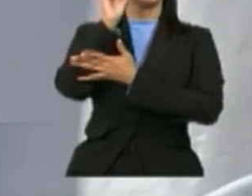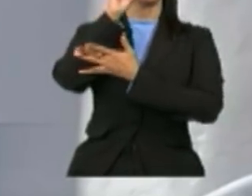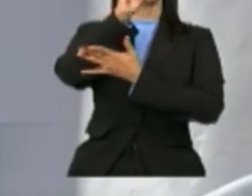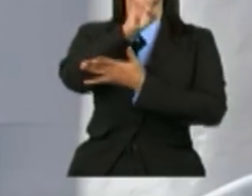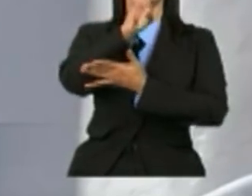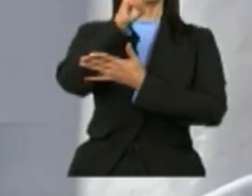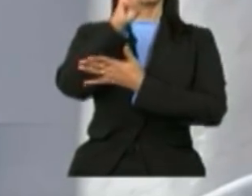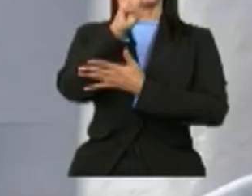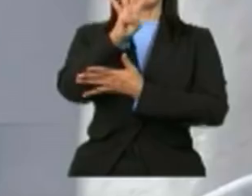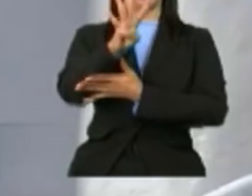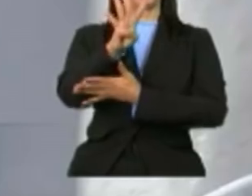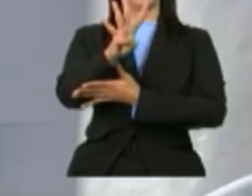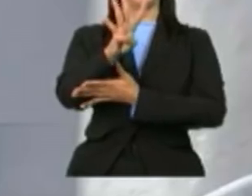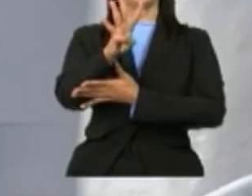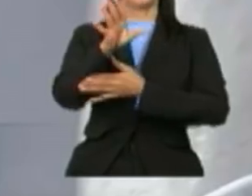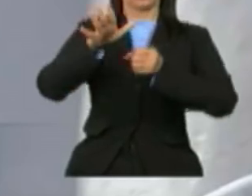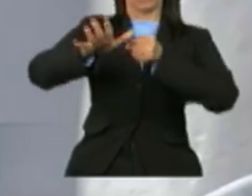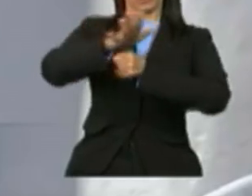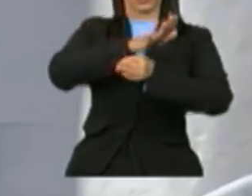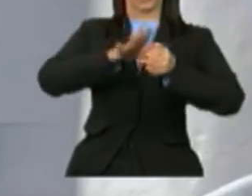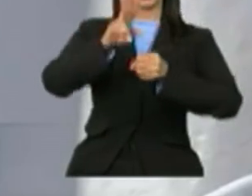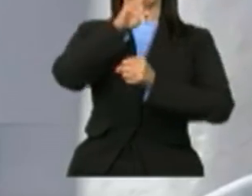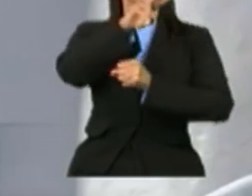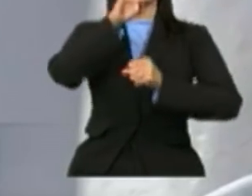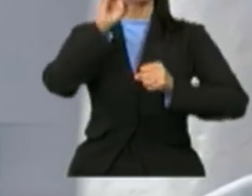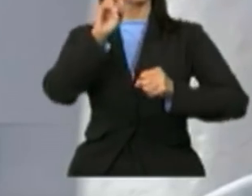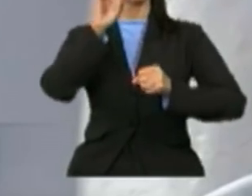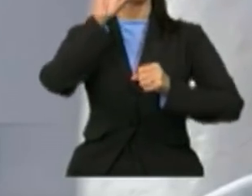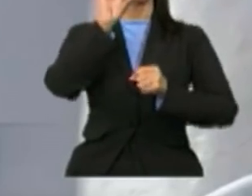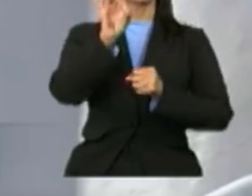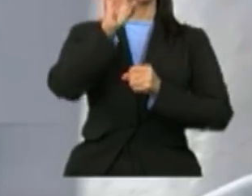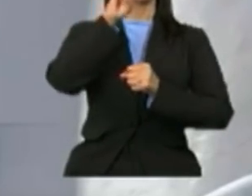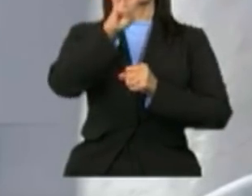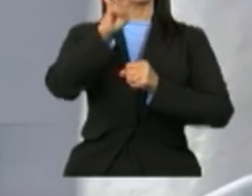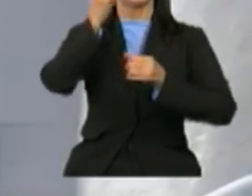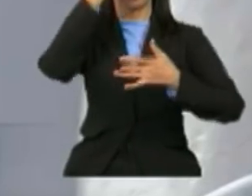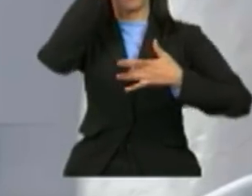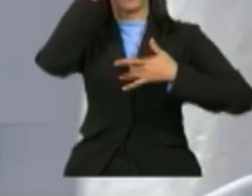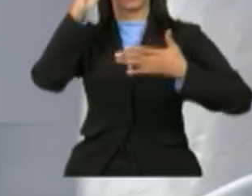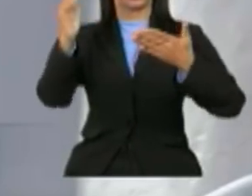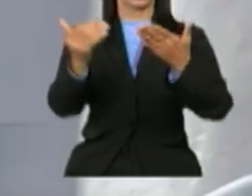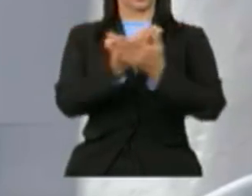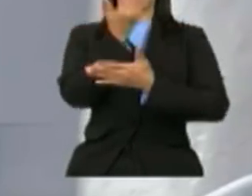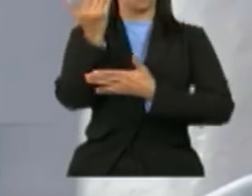4.964, con un total de 284 casos nuevos,